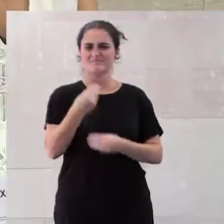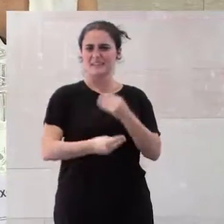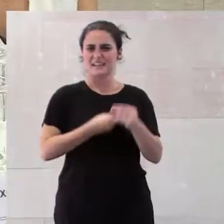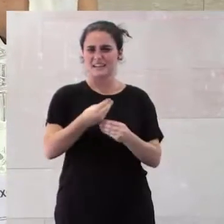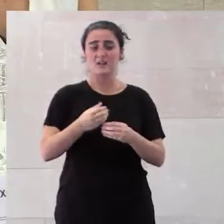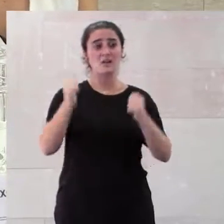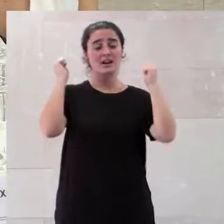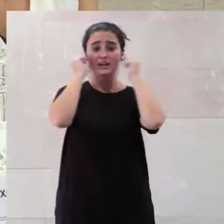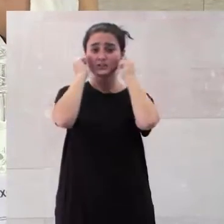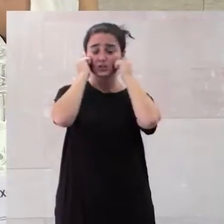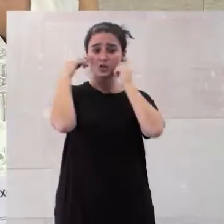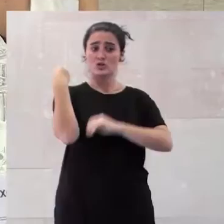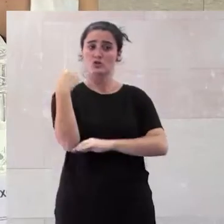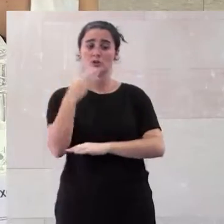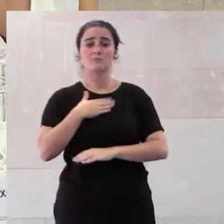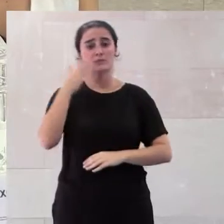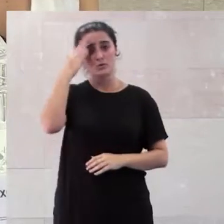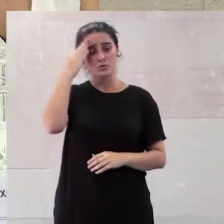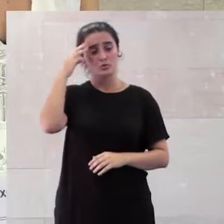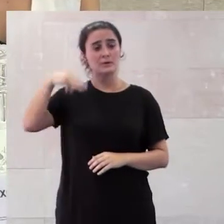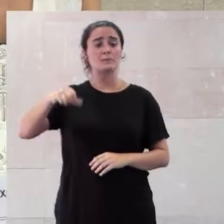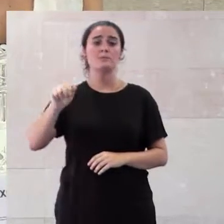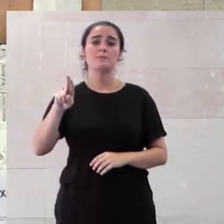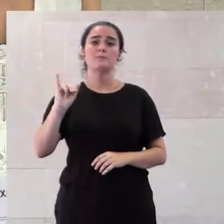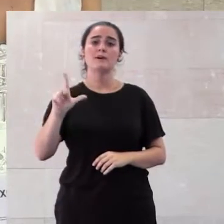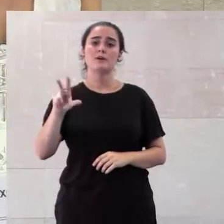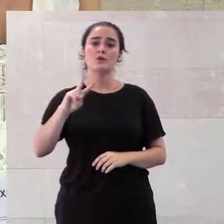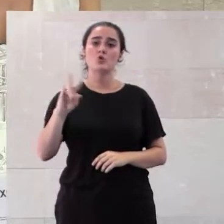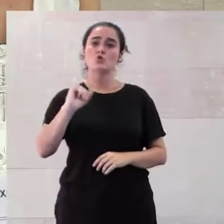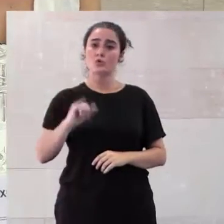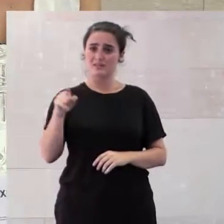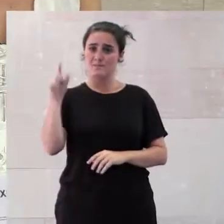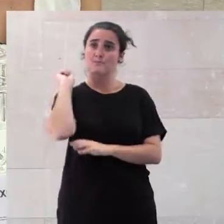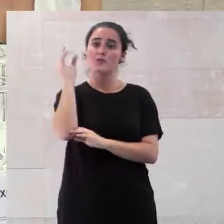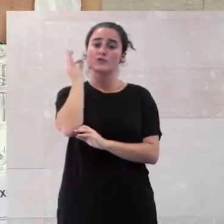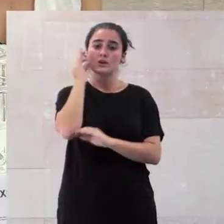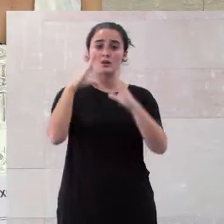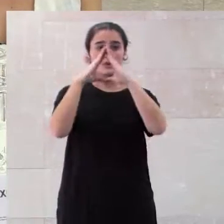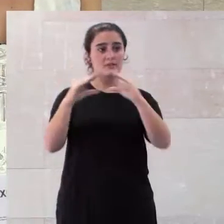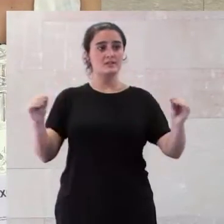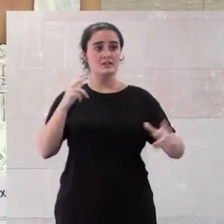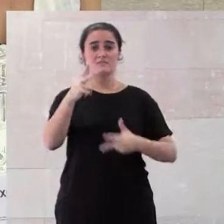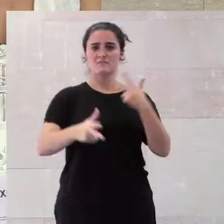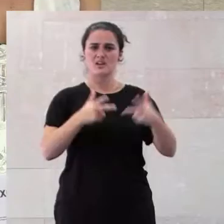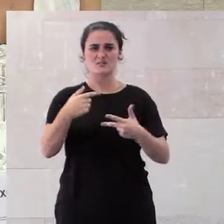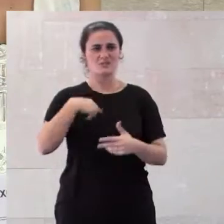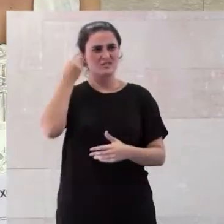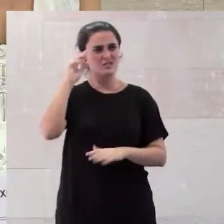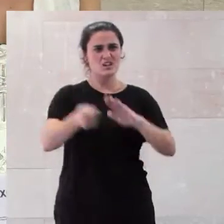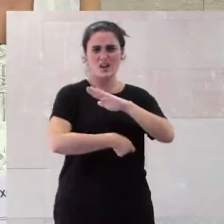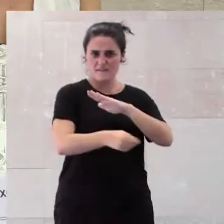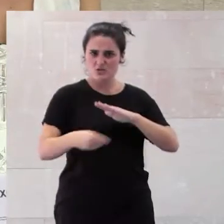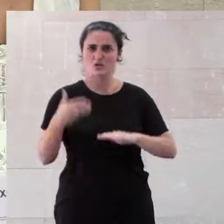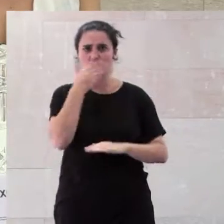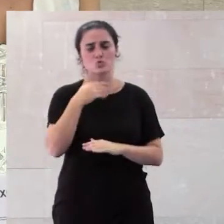tesis doctoral, mi tutora es Mariluz Esteban Galarza, profesora de la Universidad del País Vasco. Creo que ha venido varias veces a Gasteiz, a la